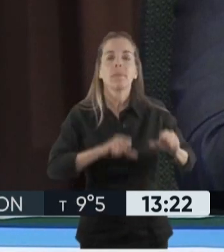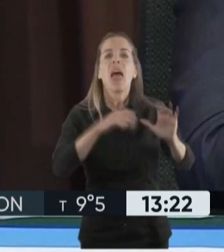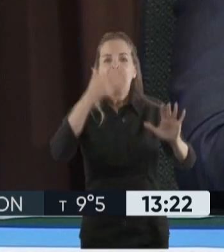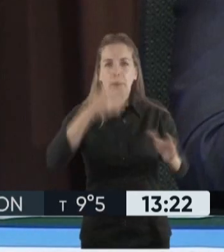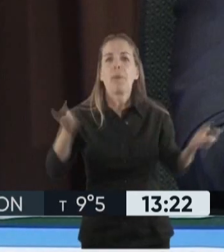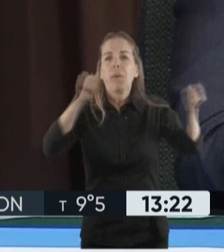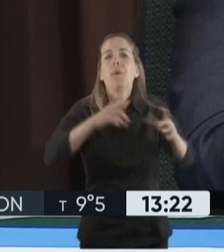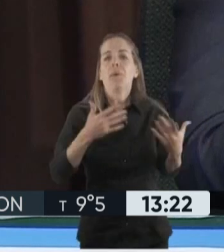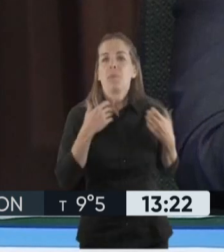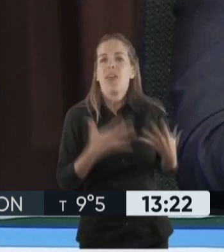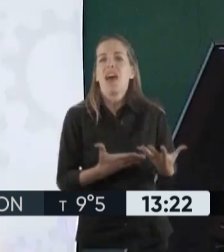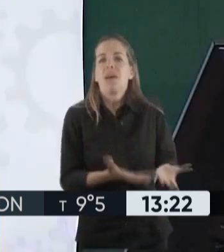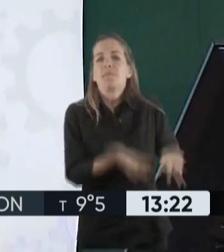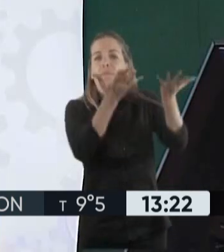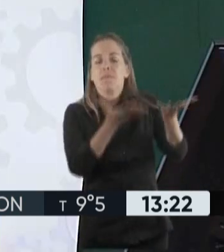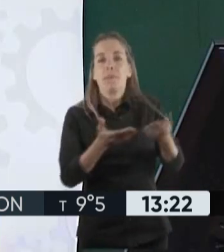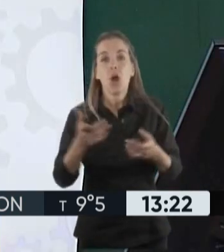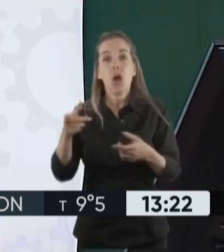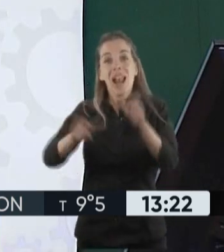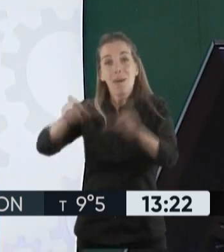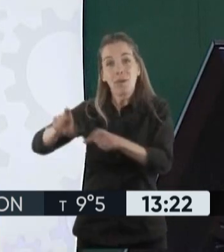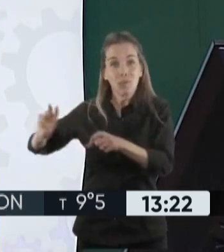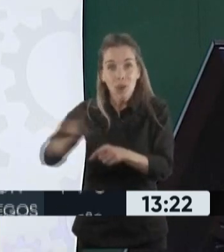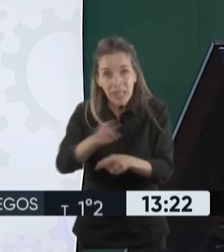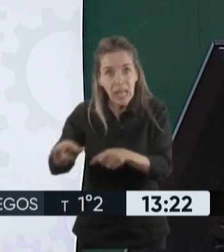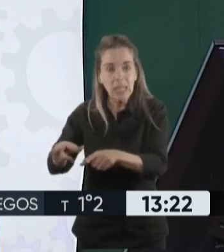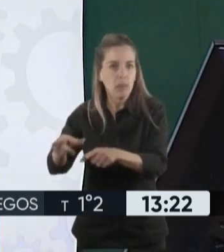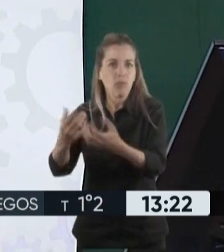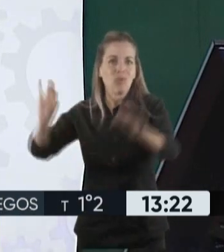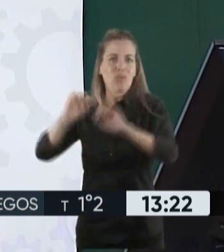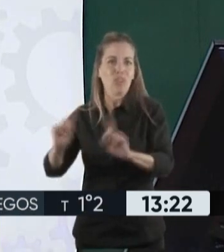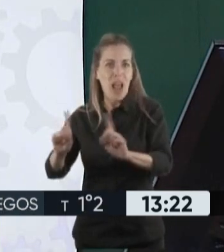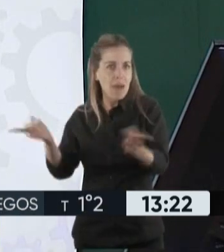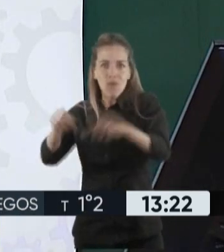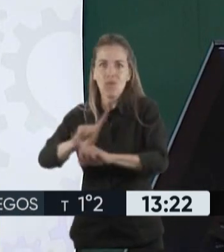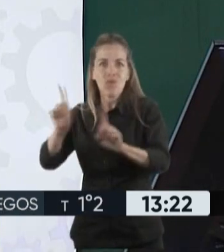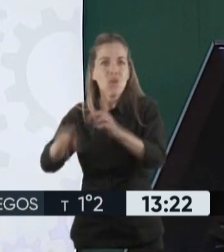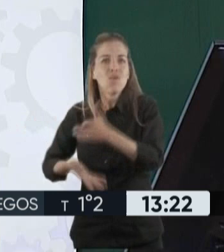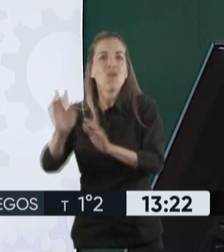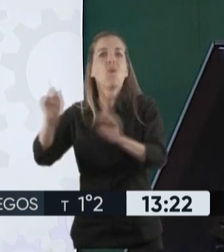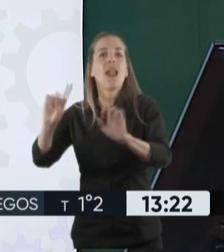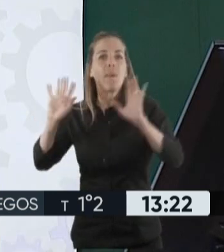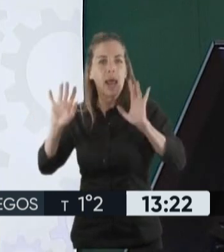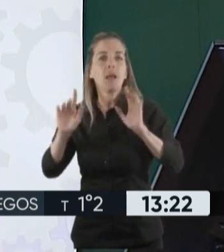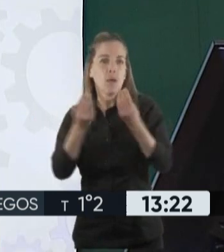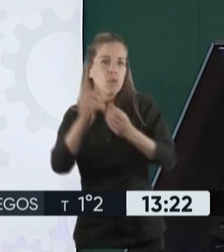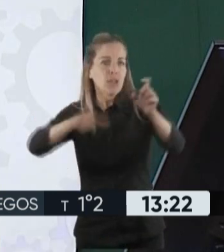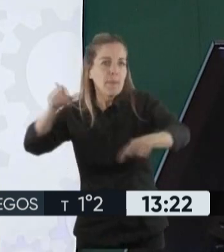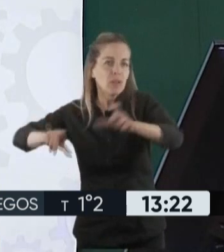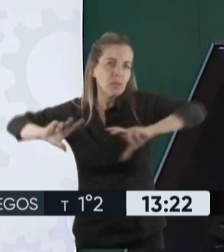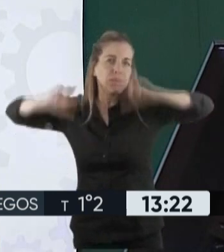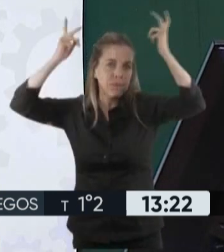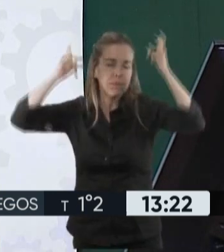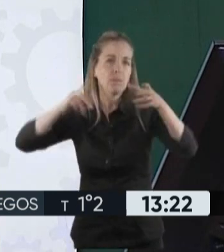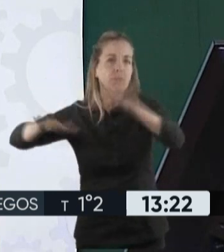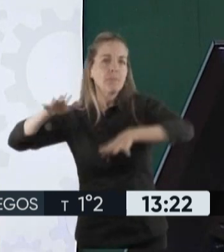la vida que se pierde no. Y muchos me criticaron por eso. Y soporté bocinazos, cacerolazos, quema